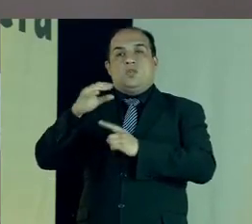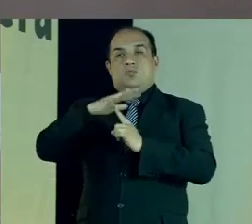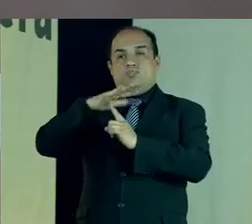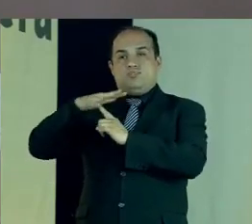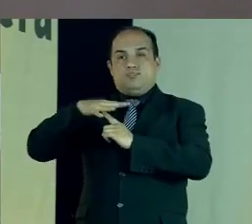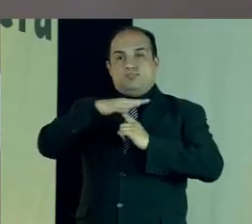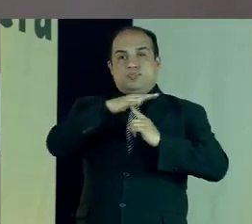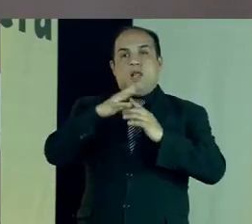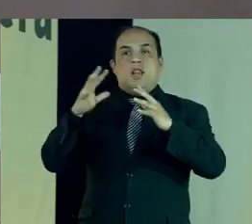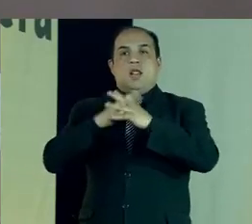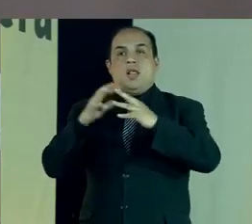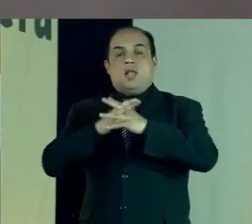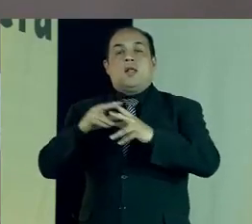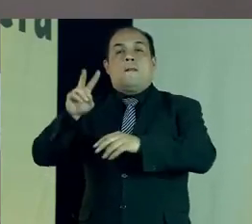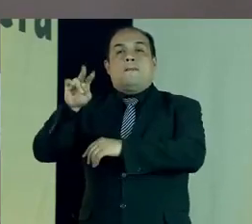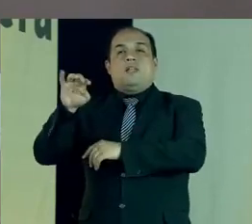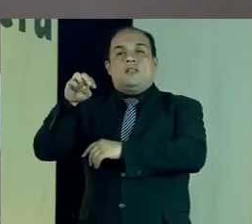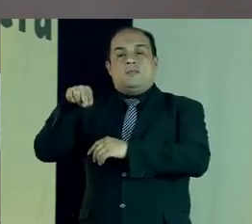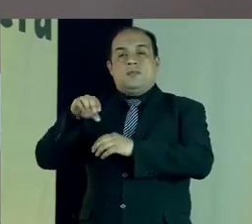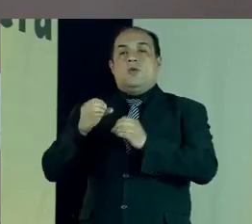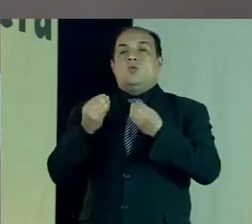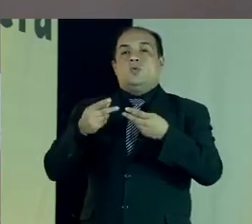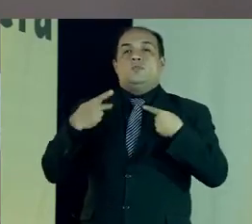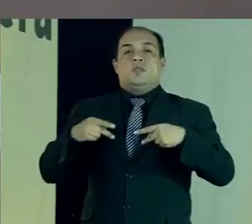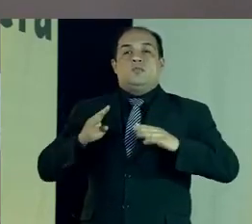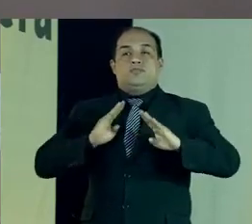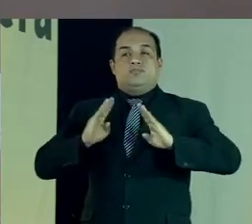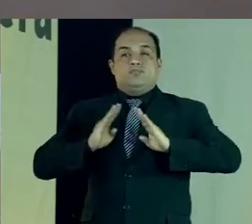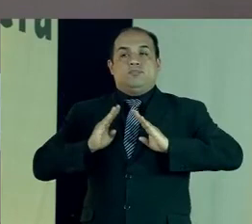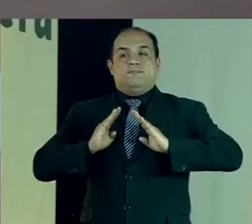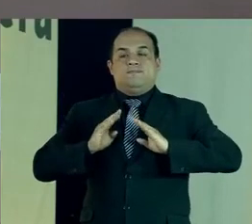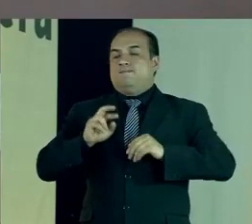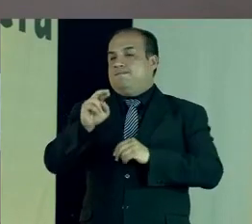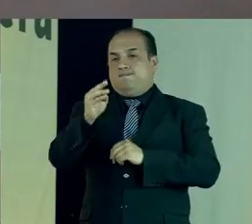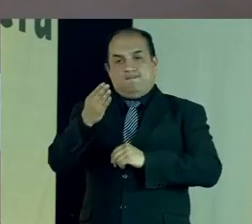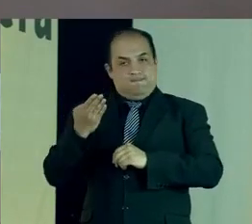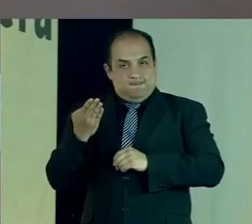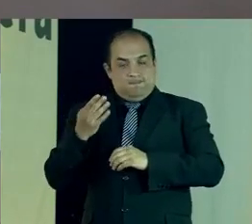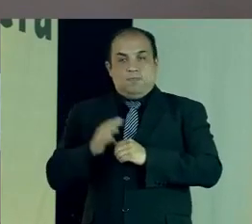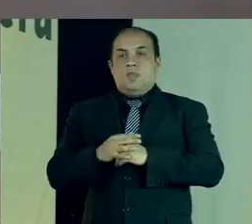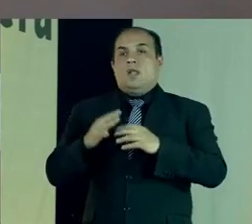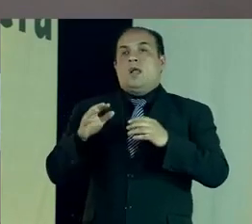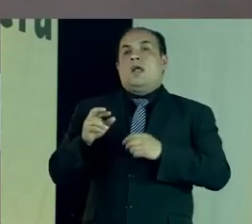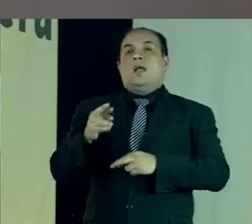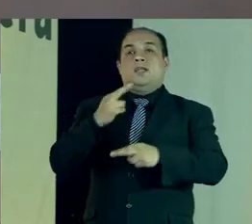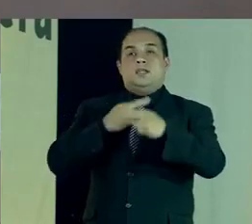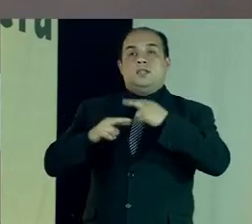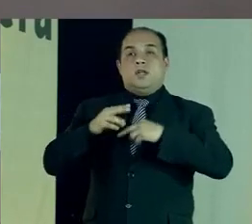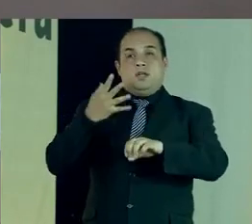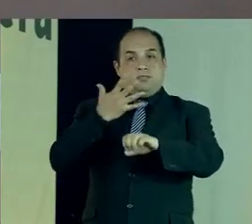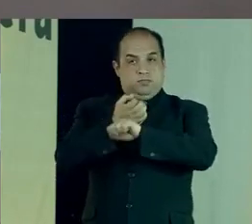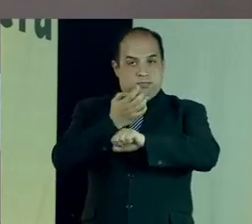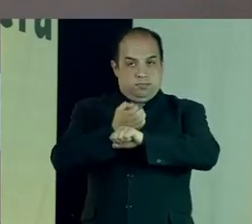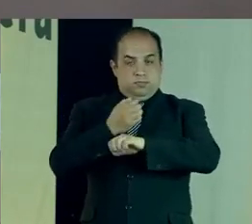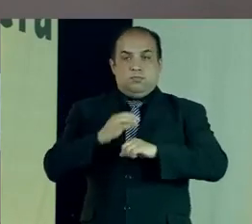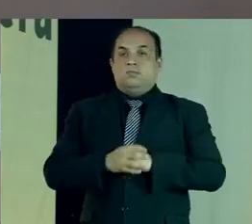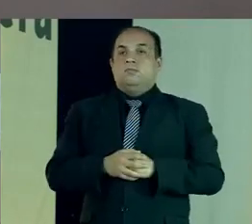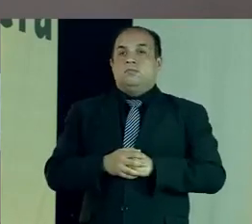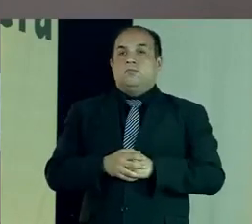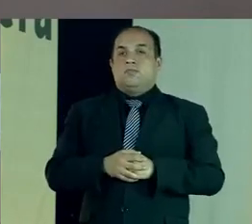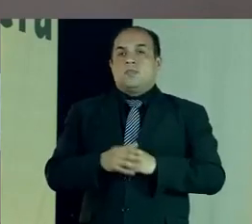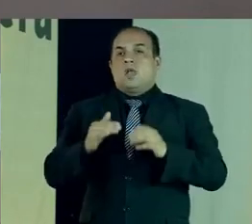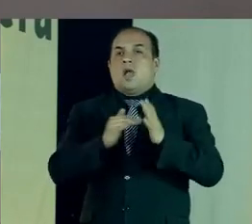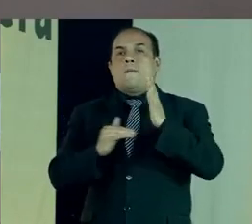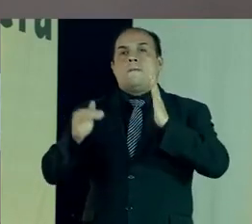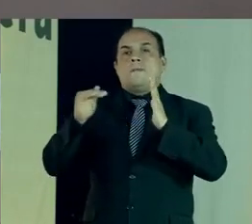vietnam como muchos militares de esta guerra no fue bien recibido al regresar a eeuu hay